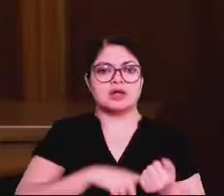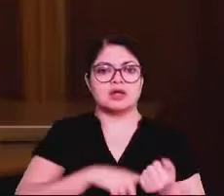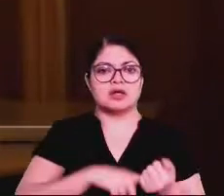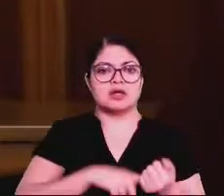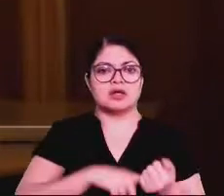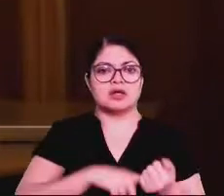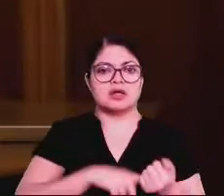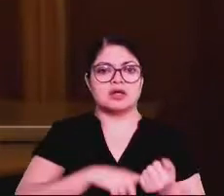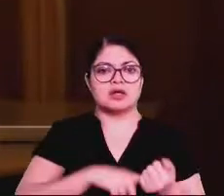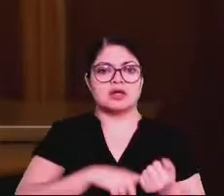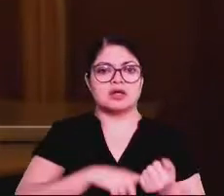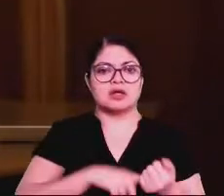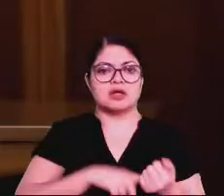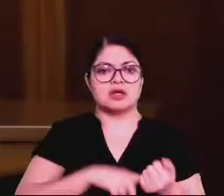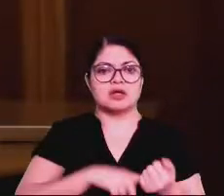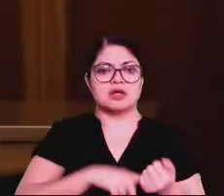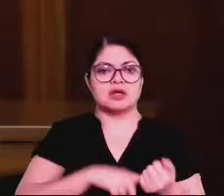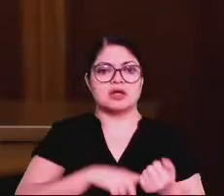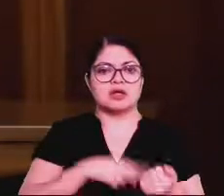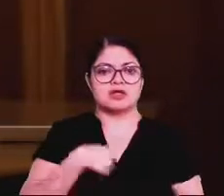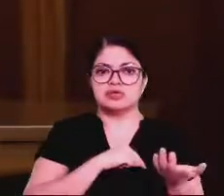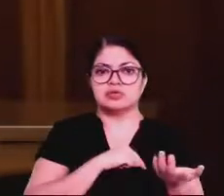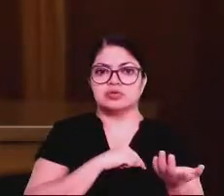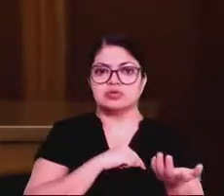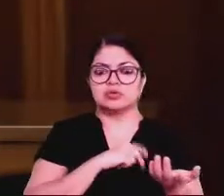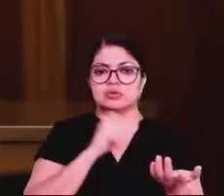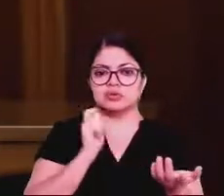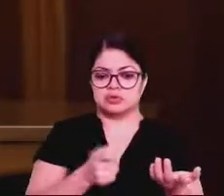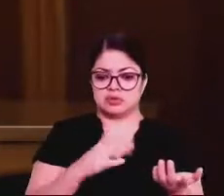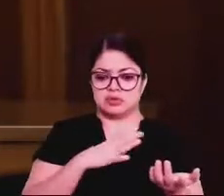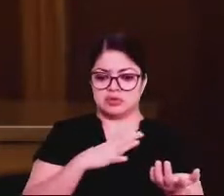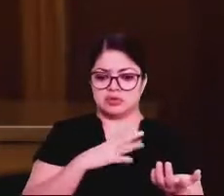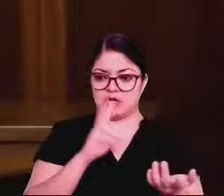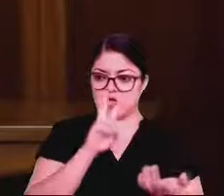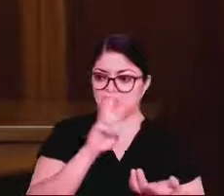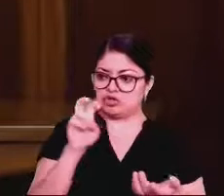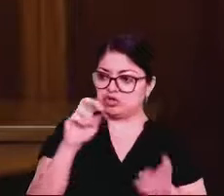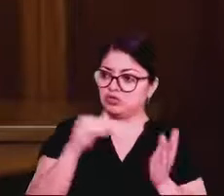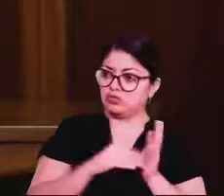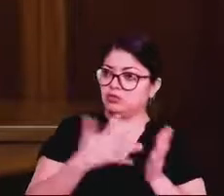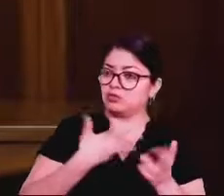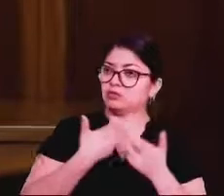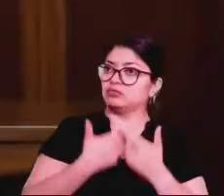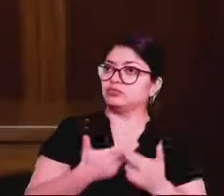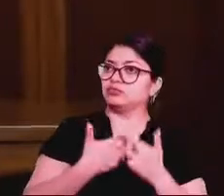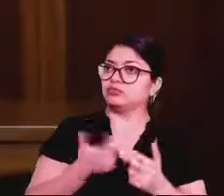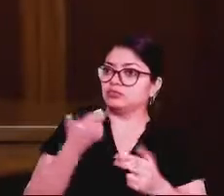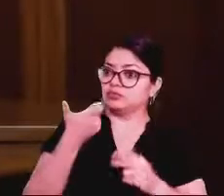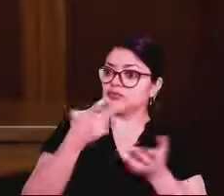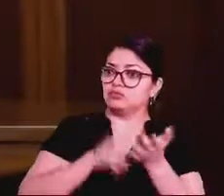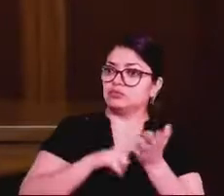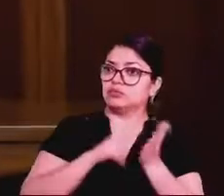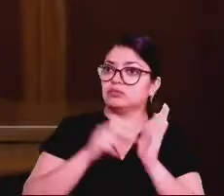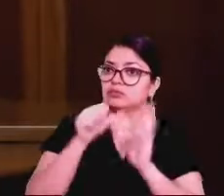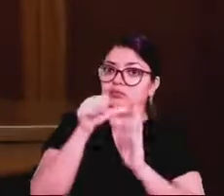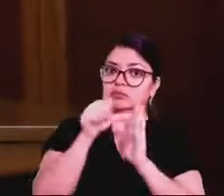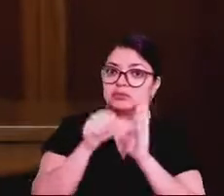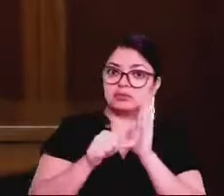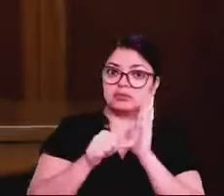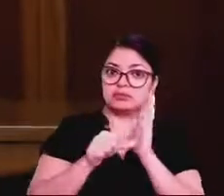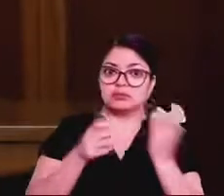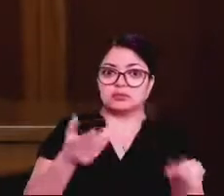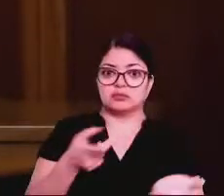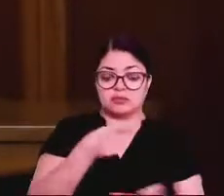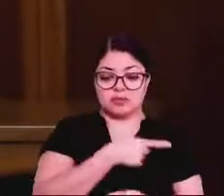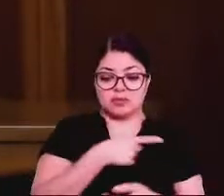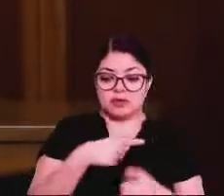nosotras disponemos de la cantidad de 200 mil pesos para una operación que